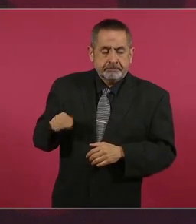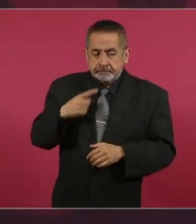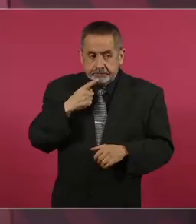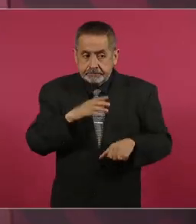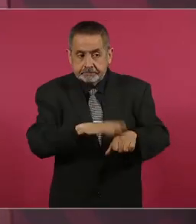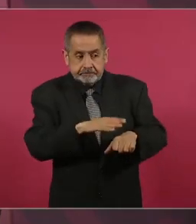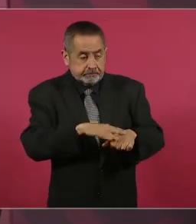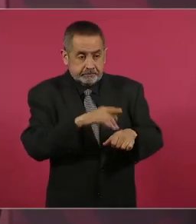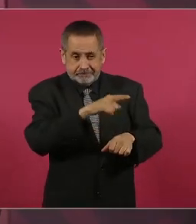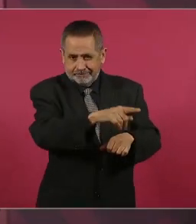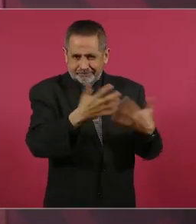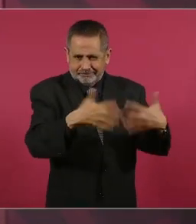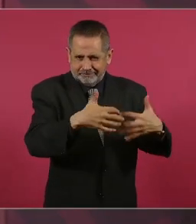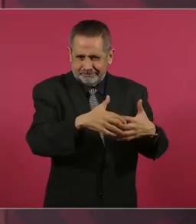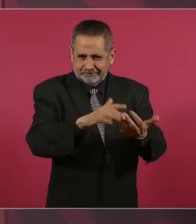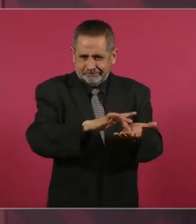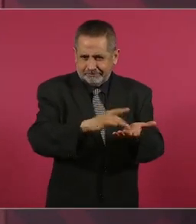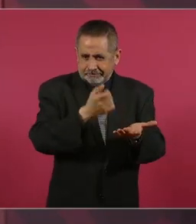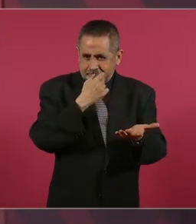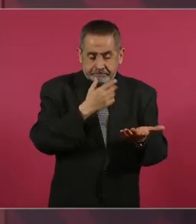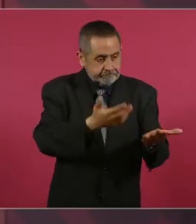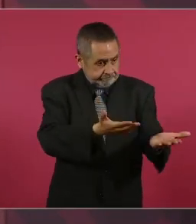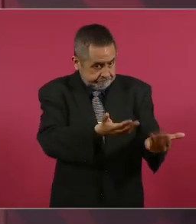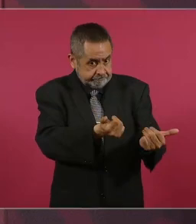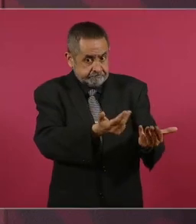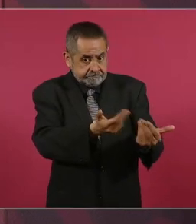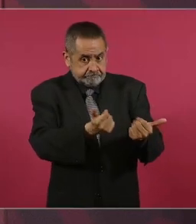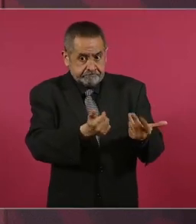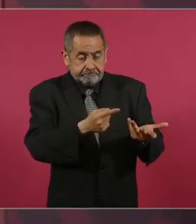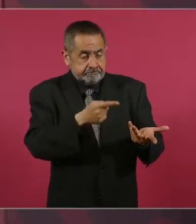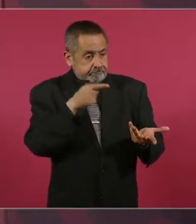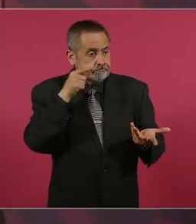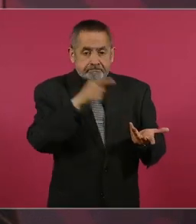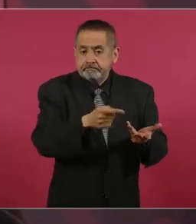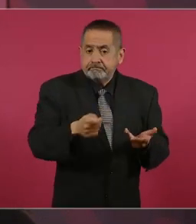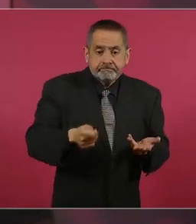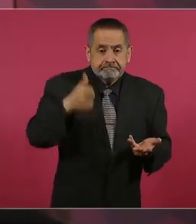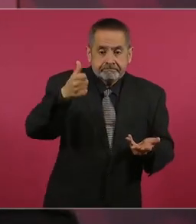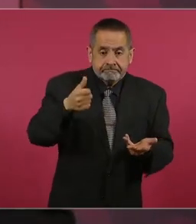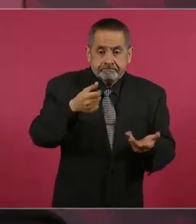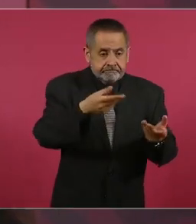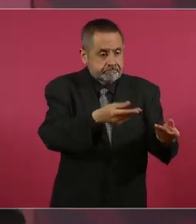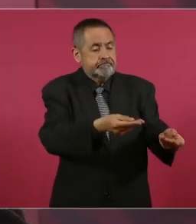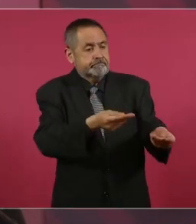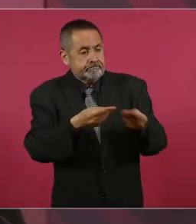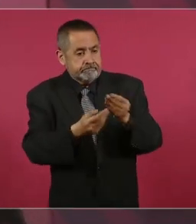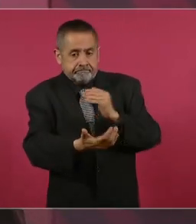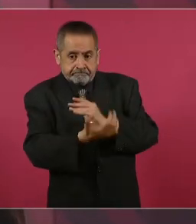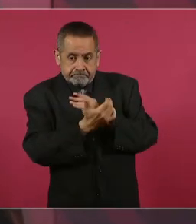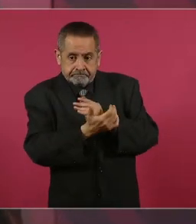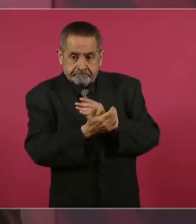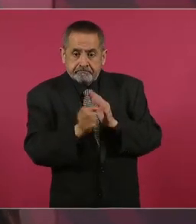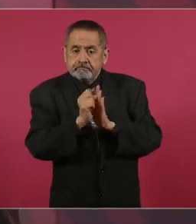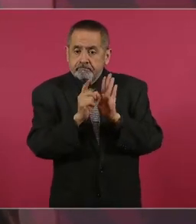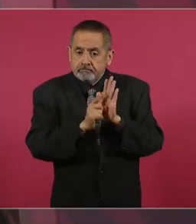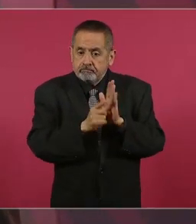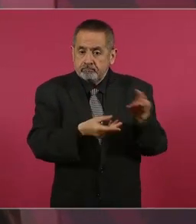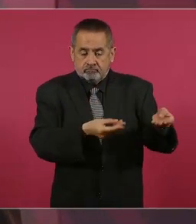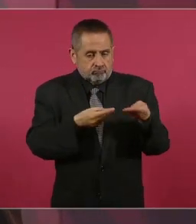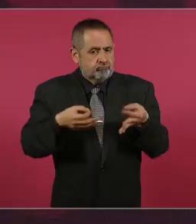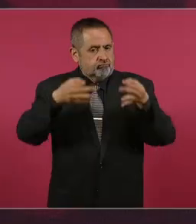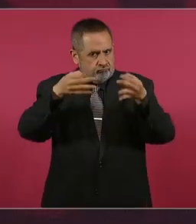a estos fabricantes, que estos fabricantes primero soliciten, como debe